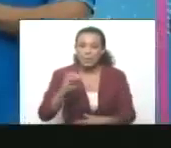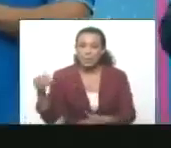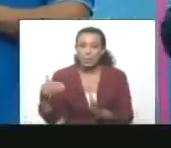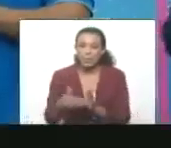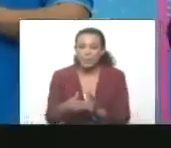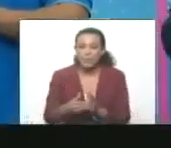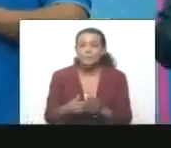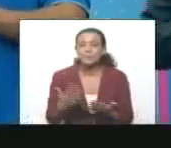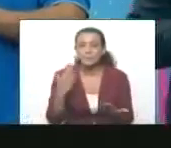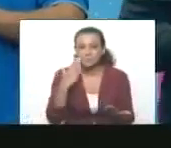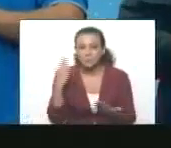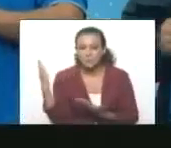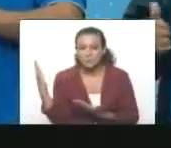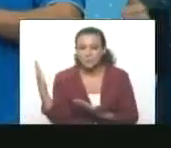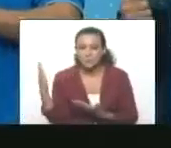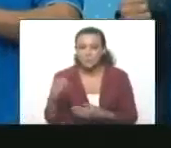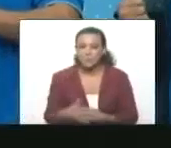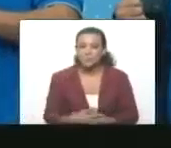foto.